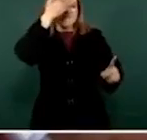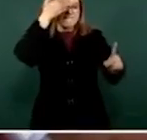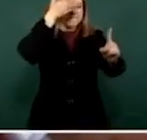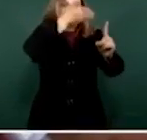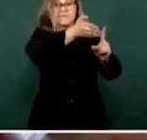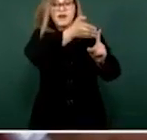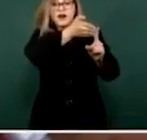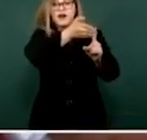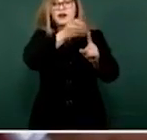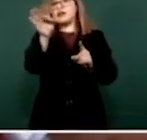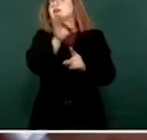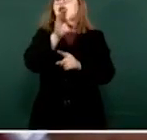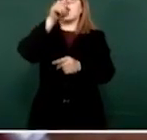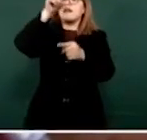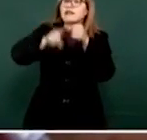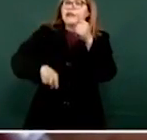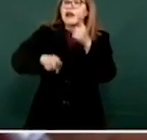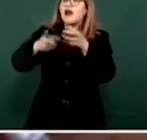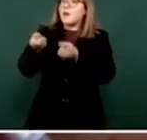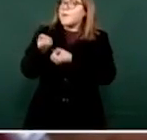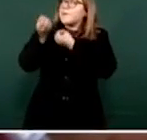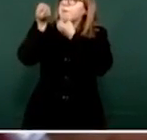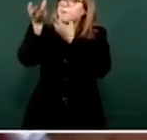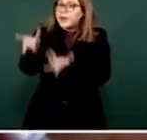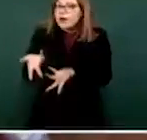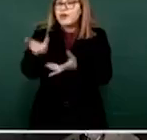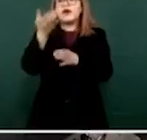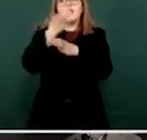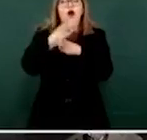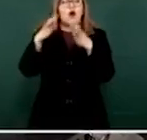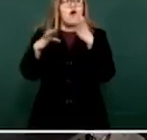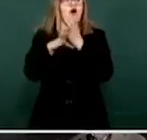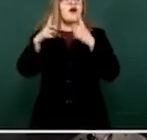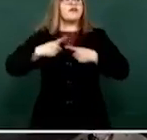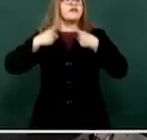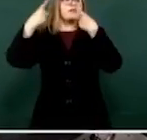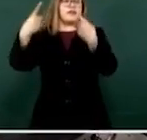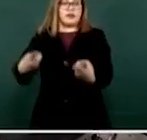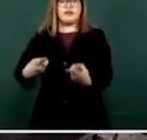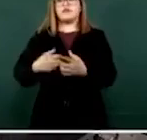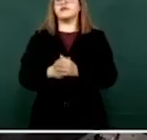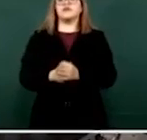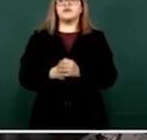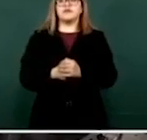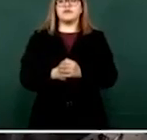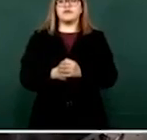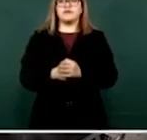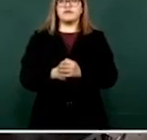a las privatizaciones, a entregar los bienes de la nación a